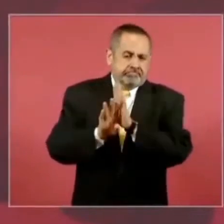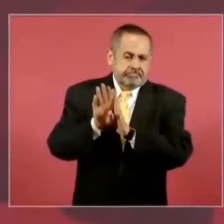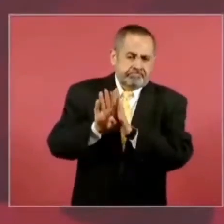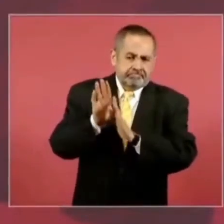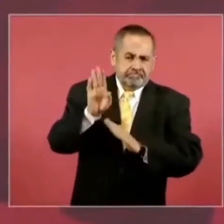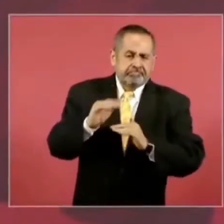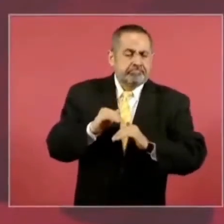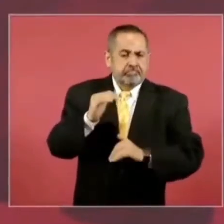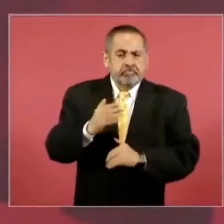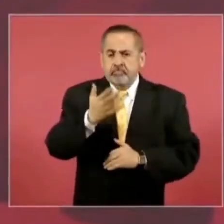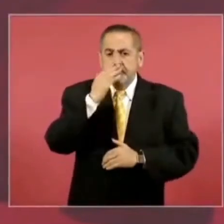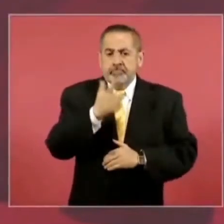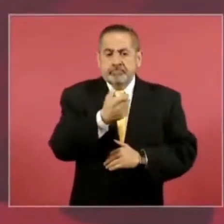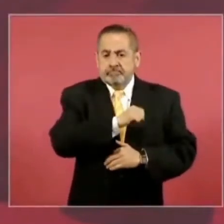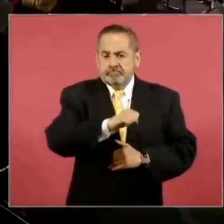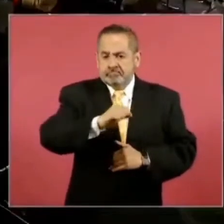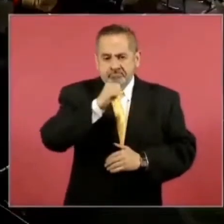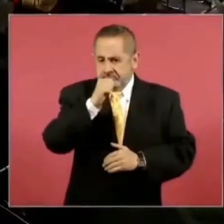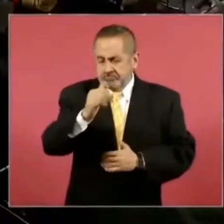sin inflación,